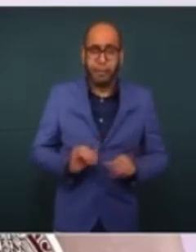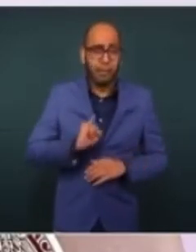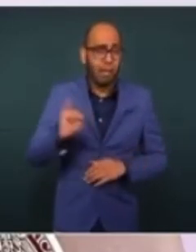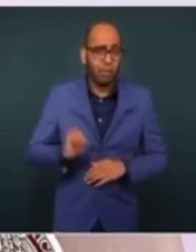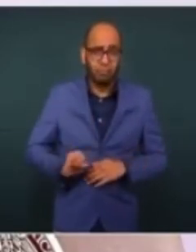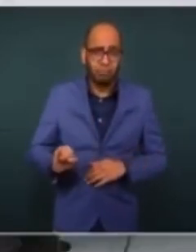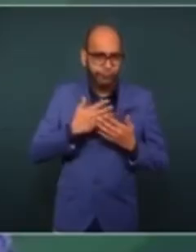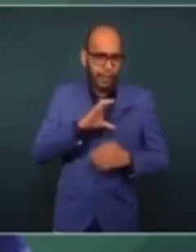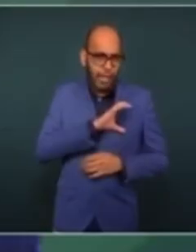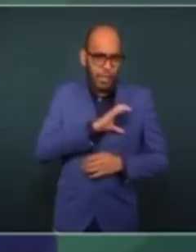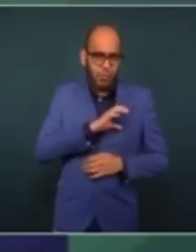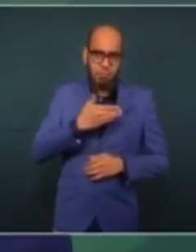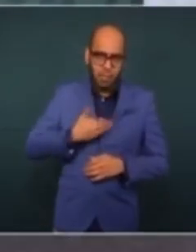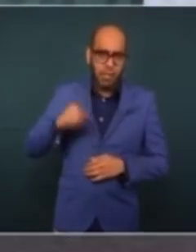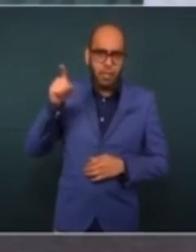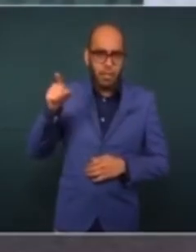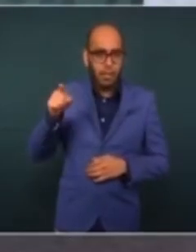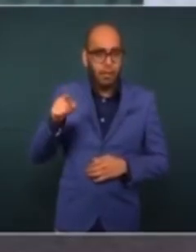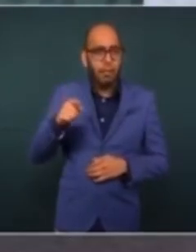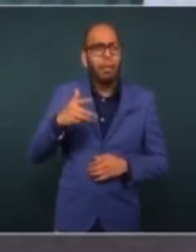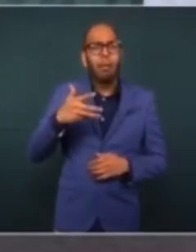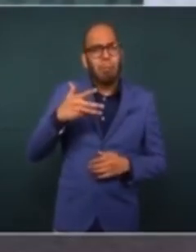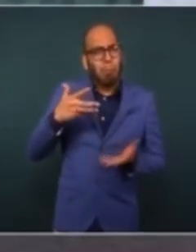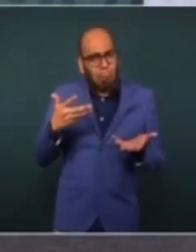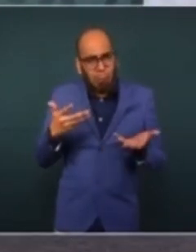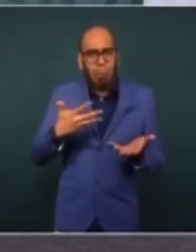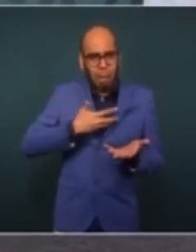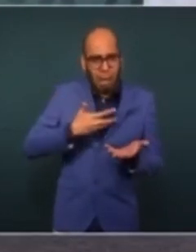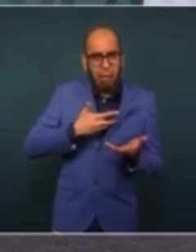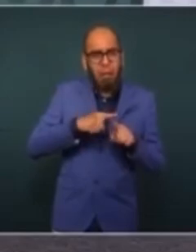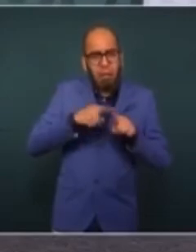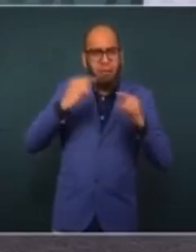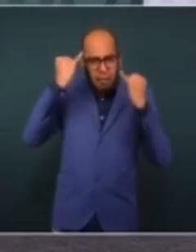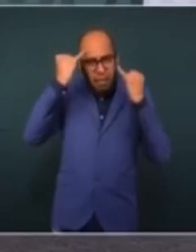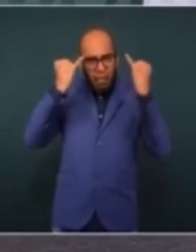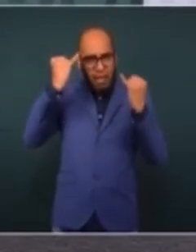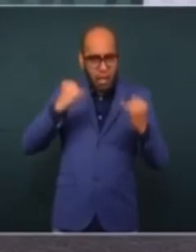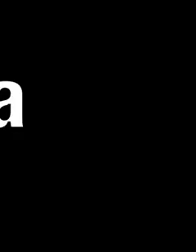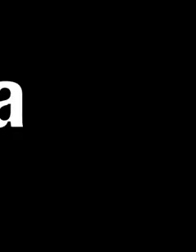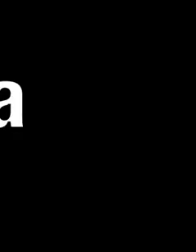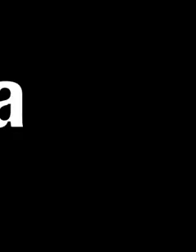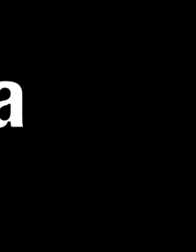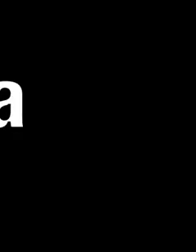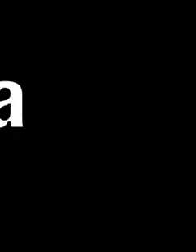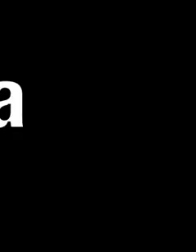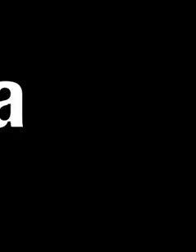presidente de México. Y a lo mejor tenemos diferencias, pero tenemos que trabajar juntos y así lo vamos a hacer.